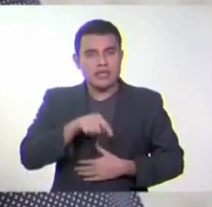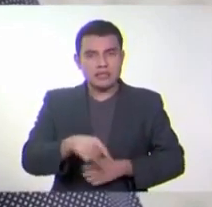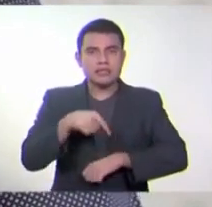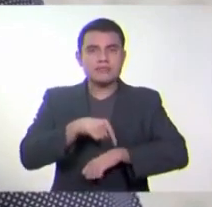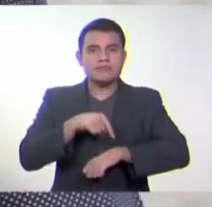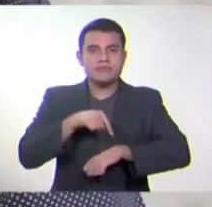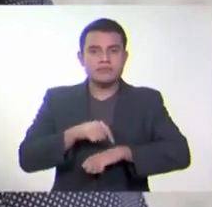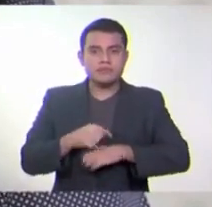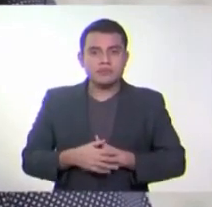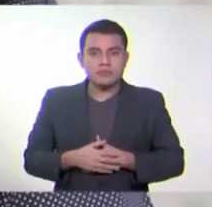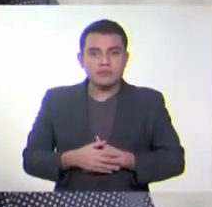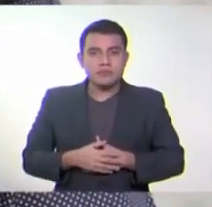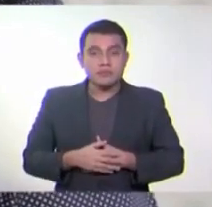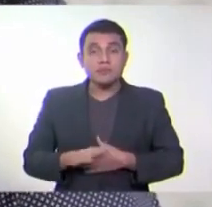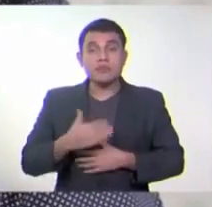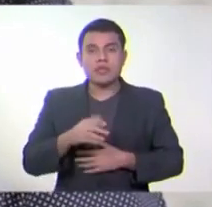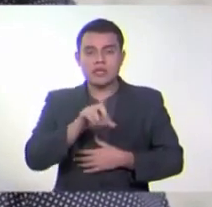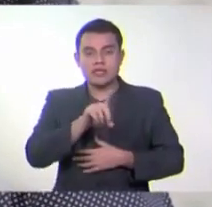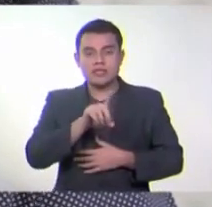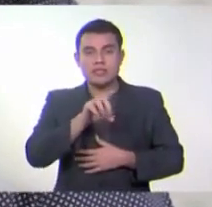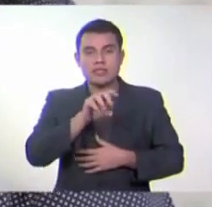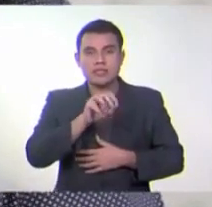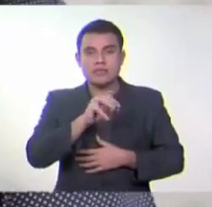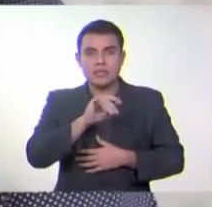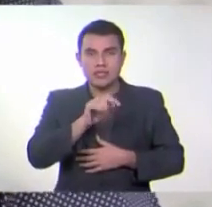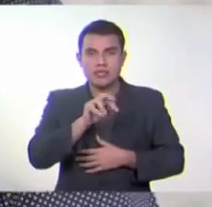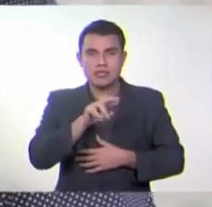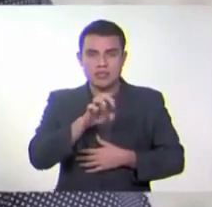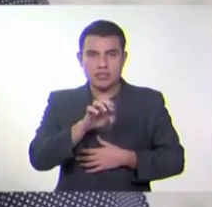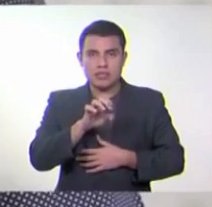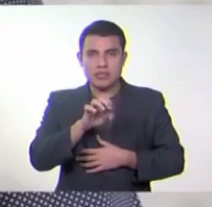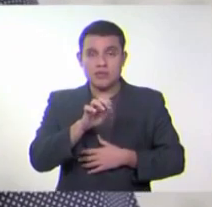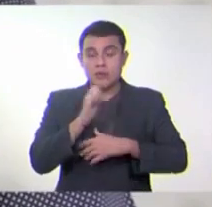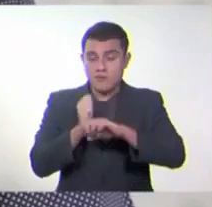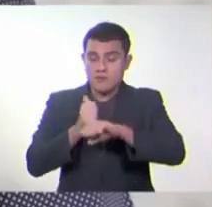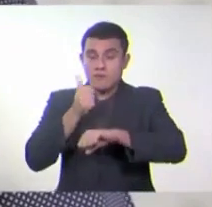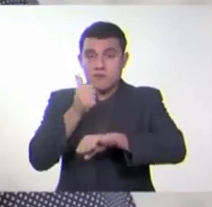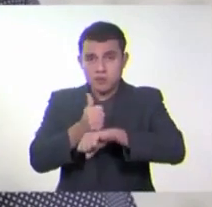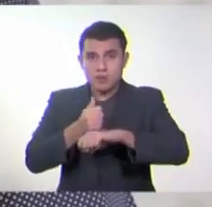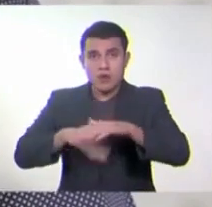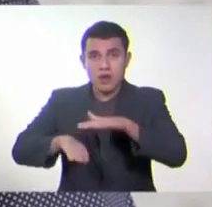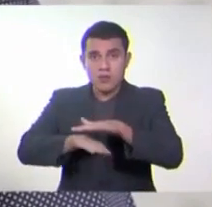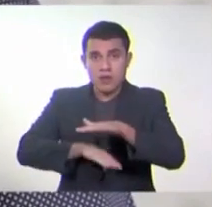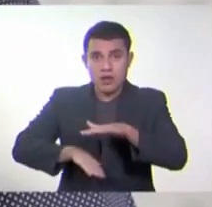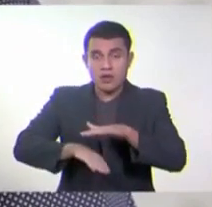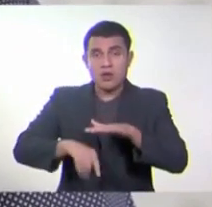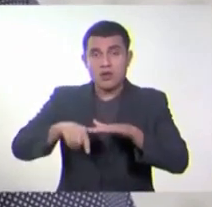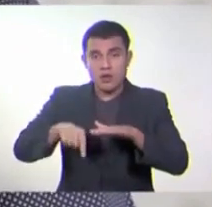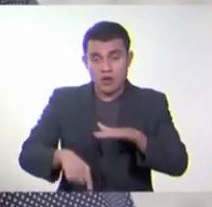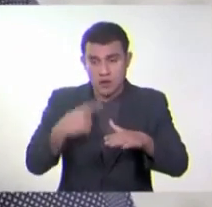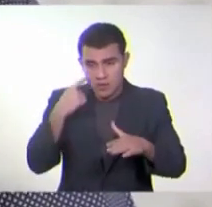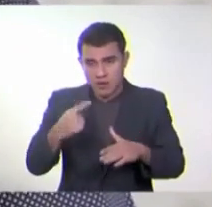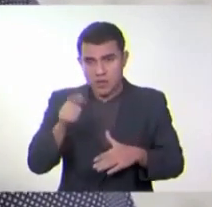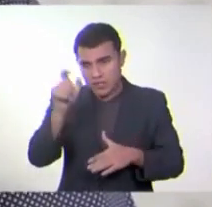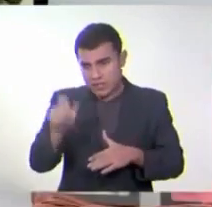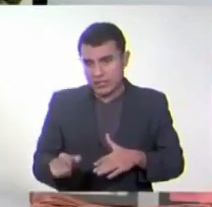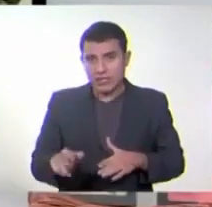momento, en que Dmitri Mendeleev fundó las bases de lo que es la química moderna.